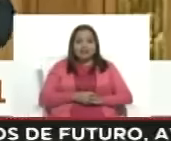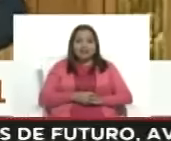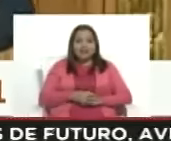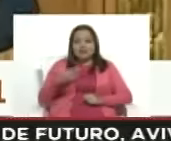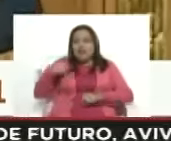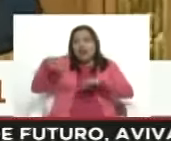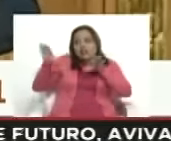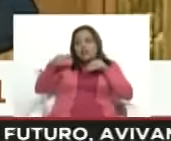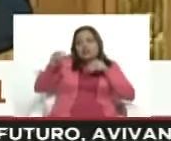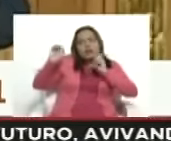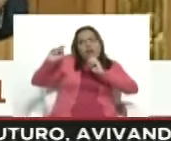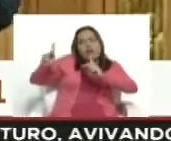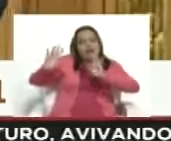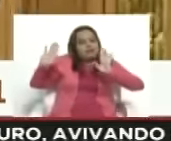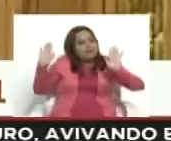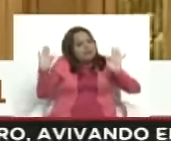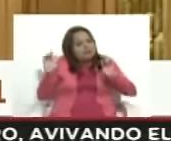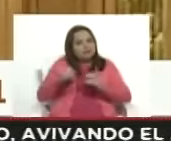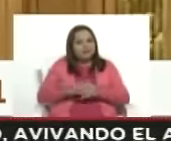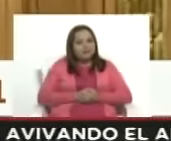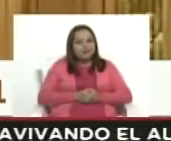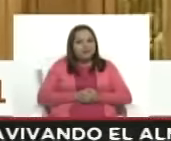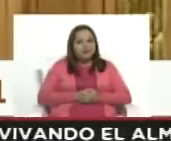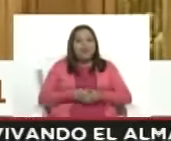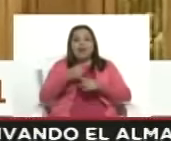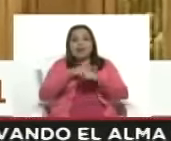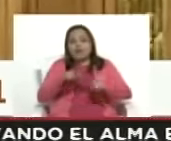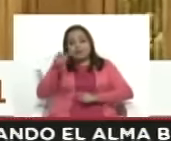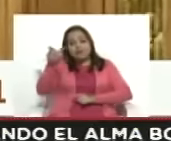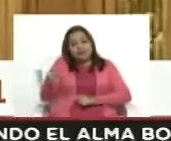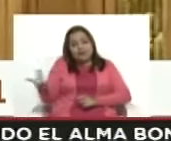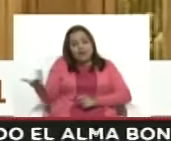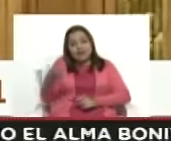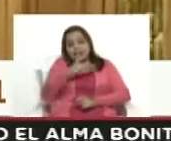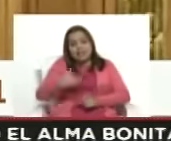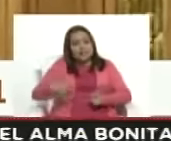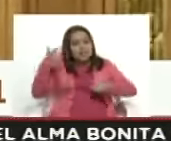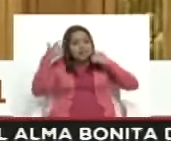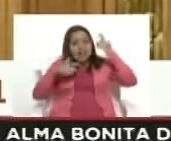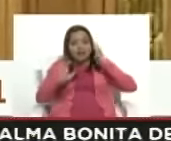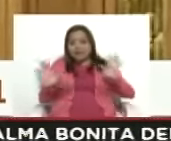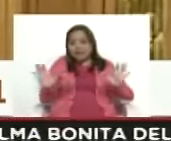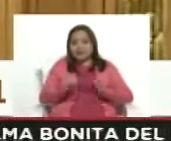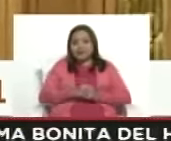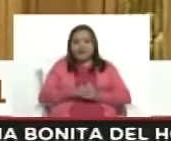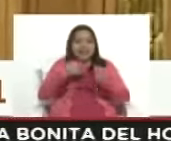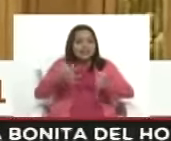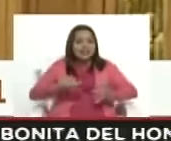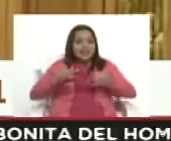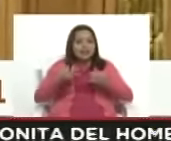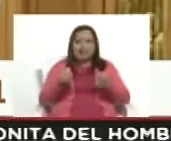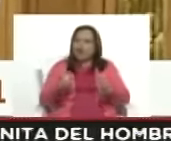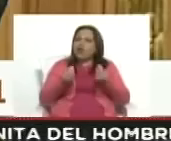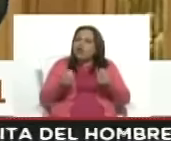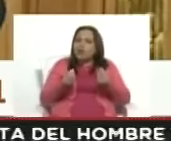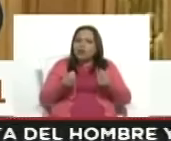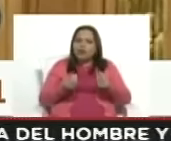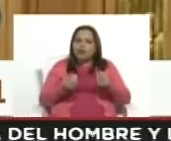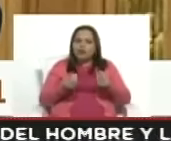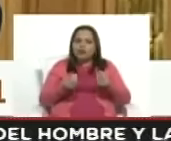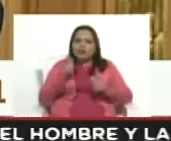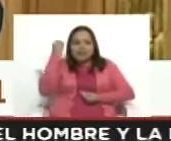Acepté y listo, pues. Pero así era el comandante, ¿vale? De cómo uno